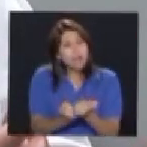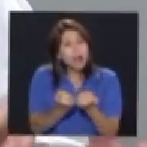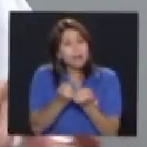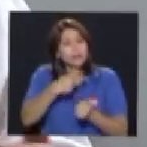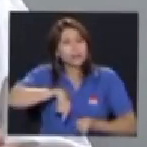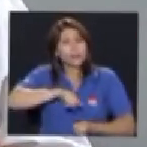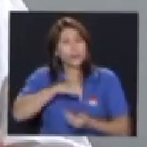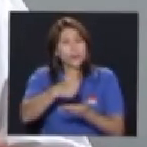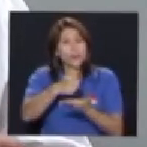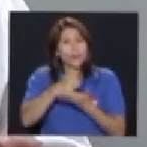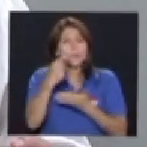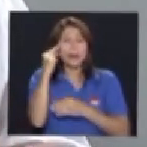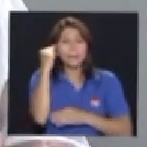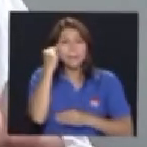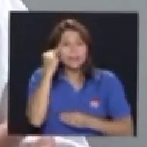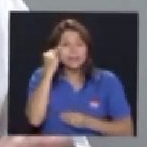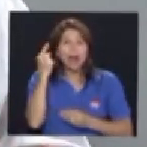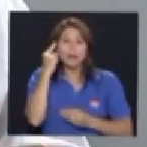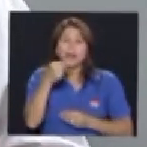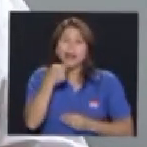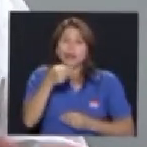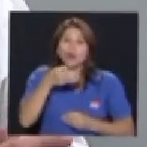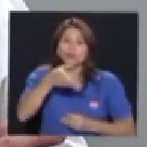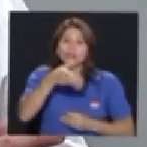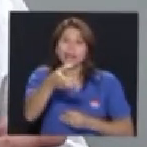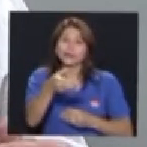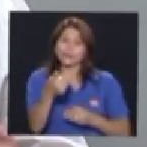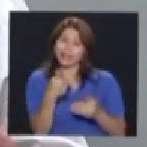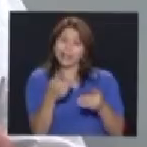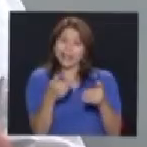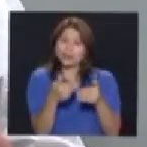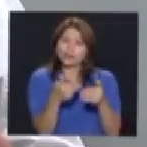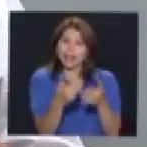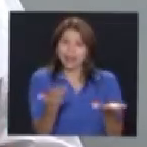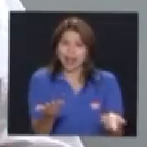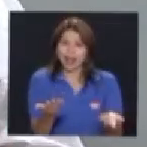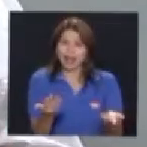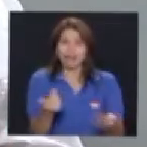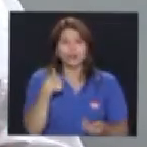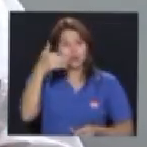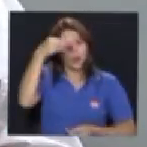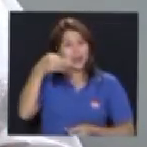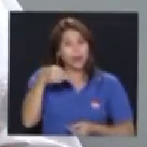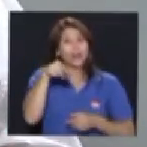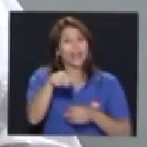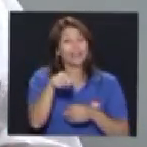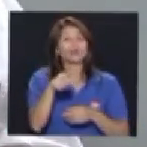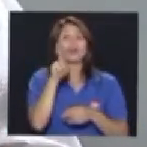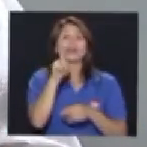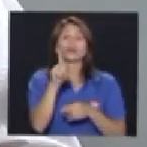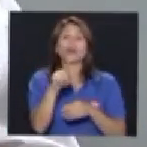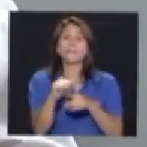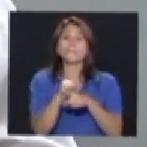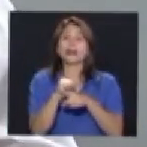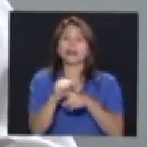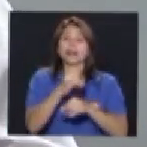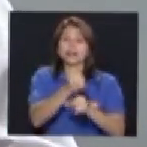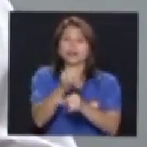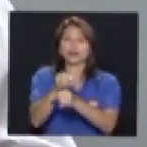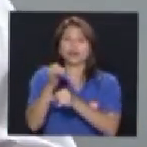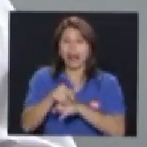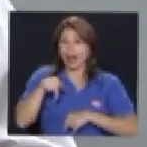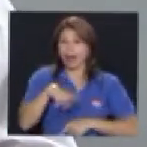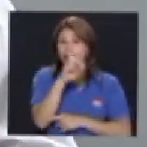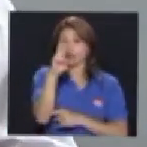pensar, a dar consejos, o sea, tenerlo cerca. A mí me parece que eso es una práctica institucional que no tenemos en este país, pero sí lo tienen en